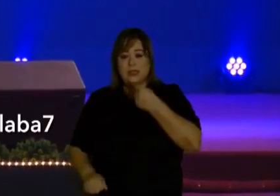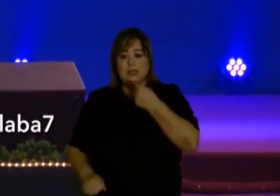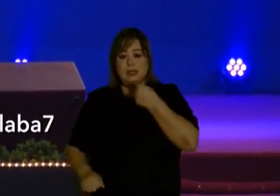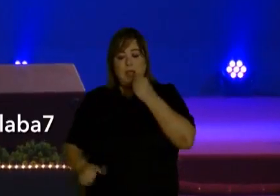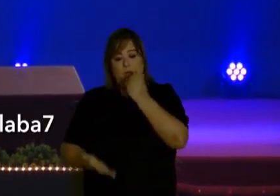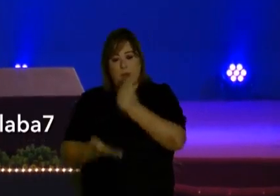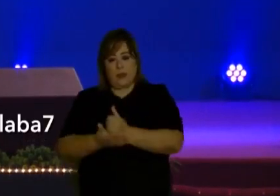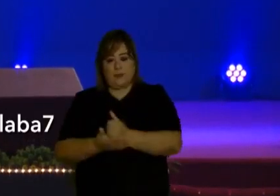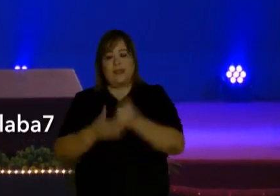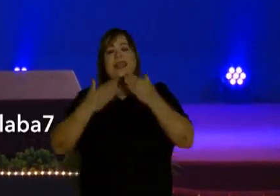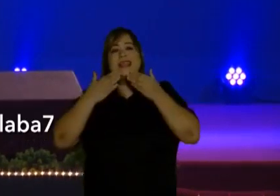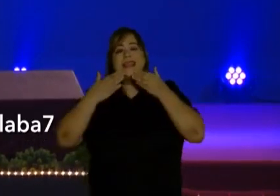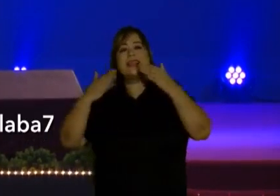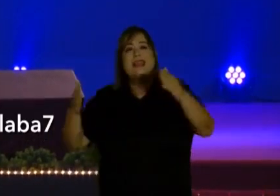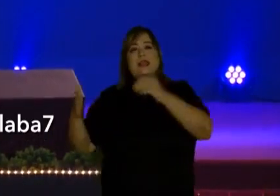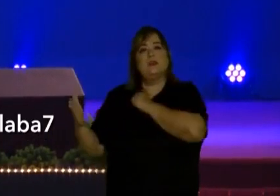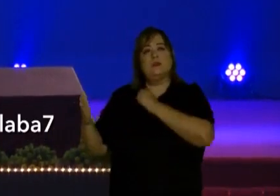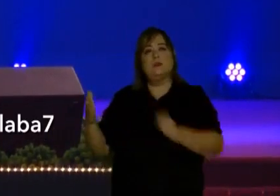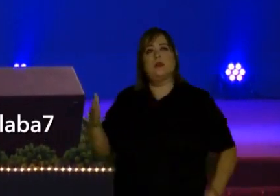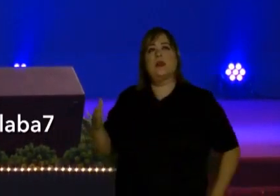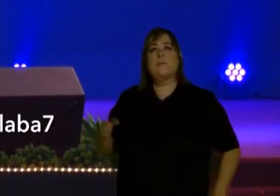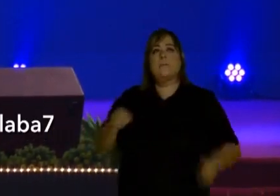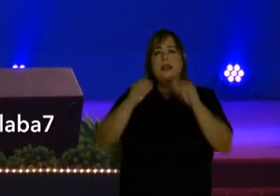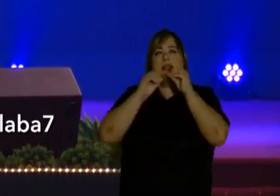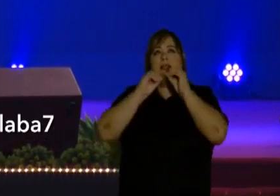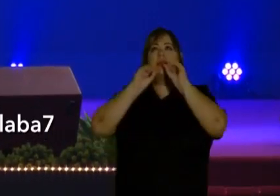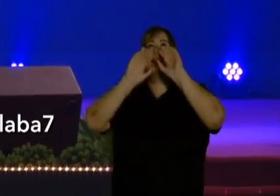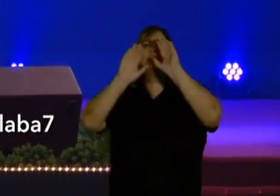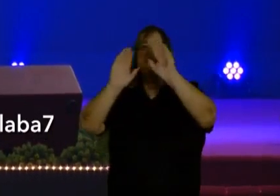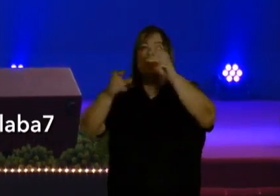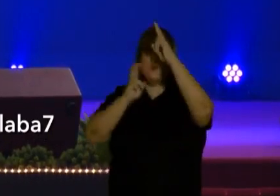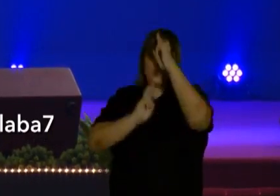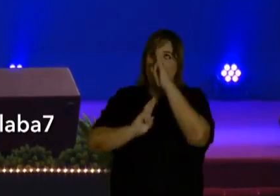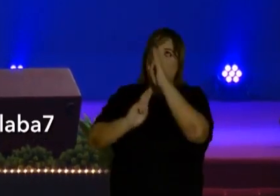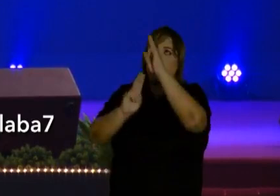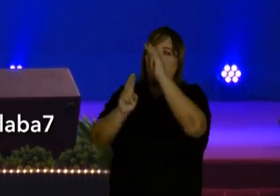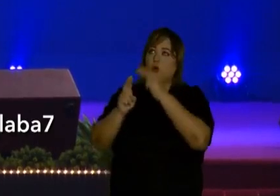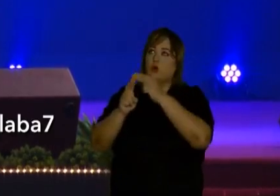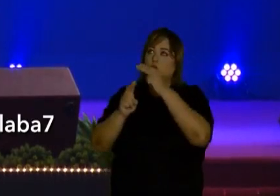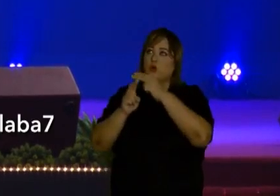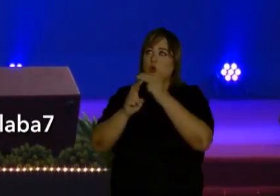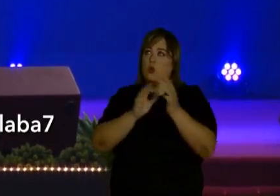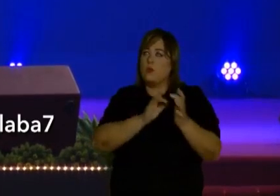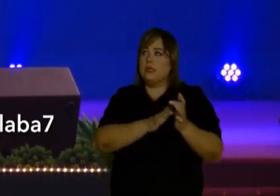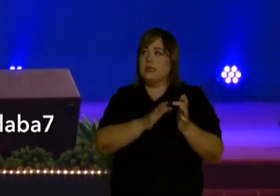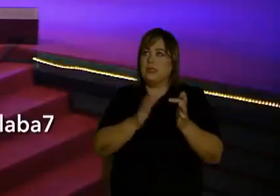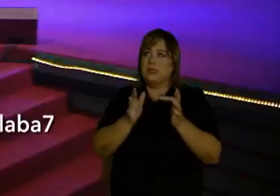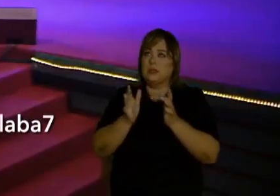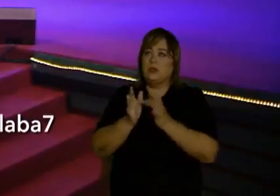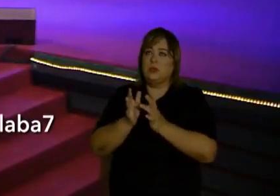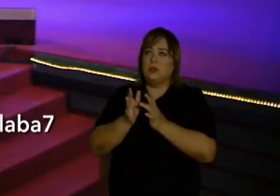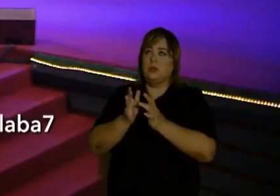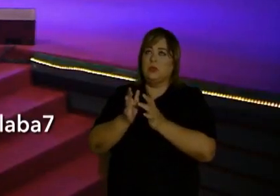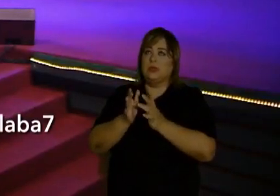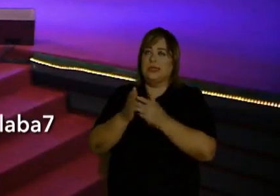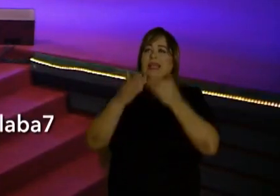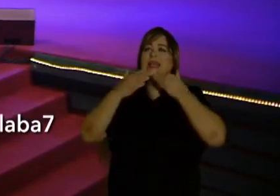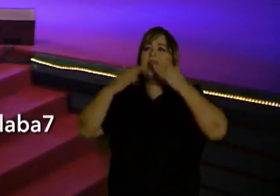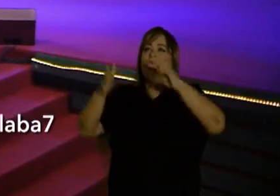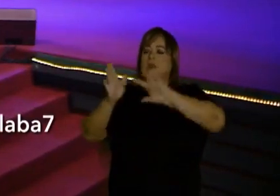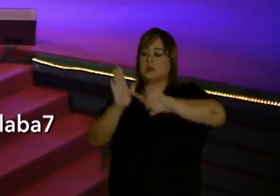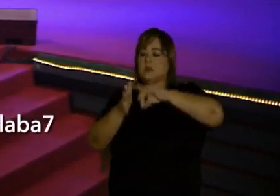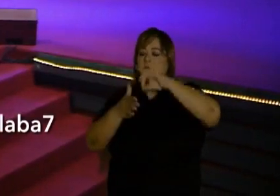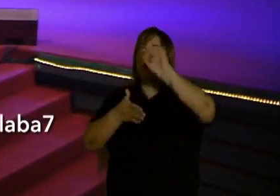gracias, Señor. Bendecimos, honramos tu nombre, Señor, en esta mañana. Te damos gracias, Espíritu Santo, por tu